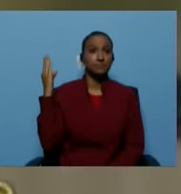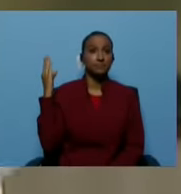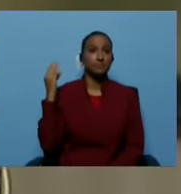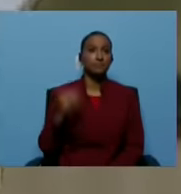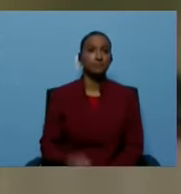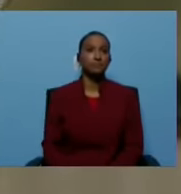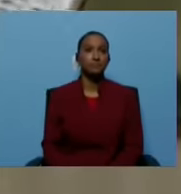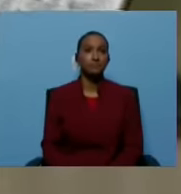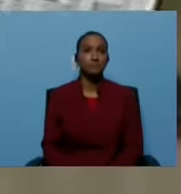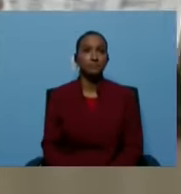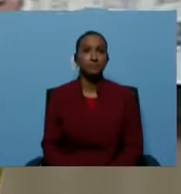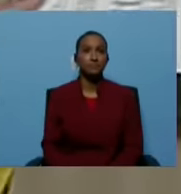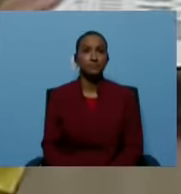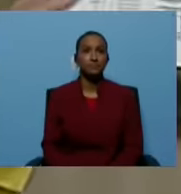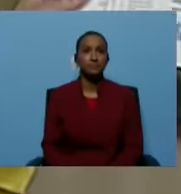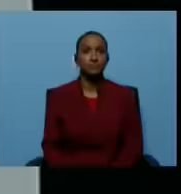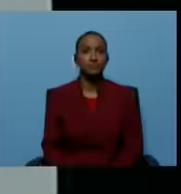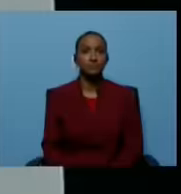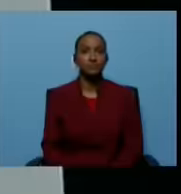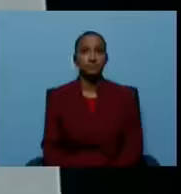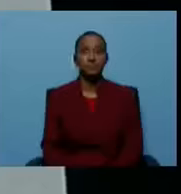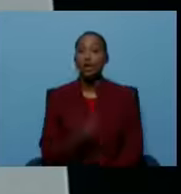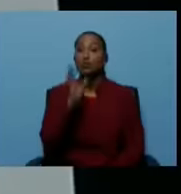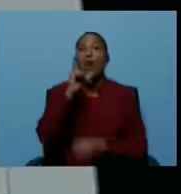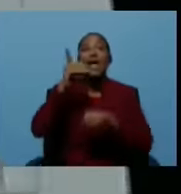Sin datos de testigos.